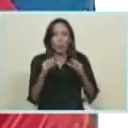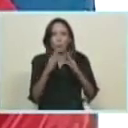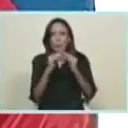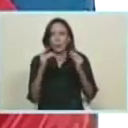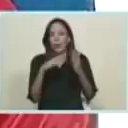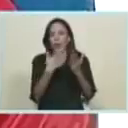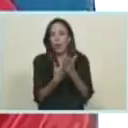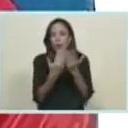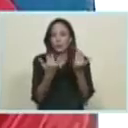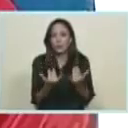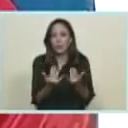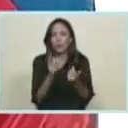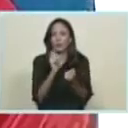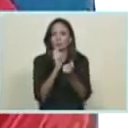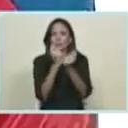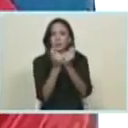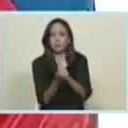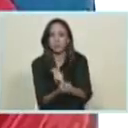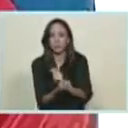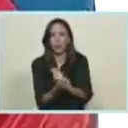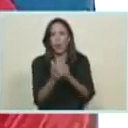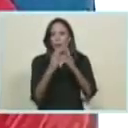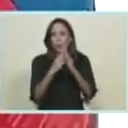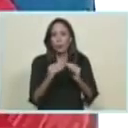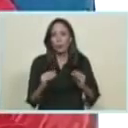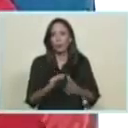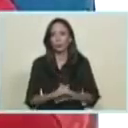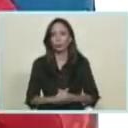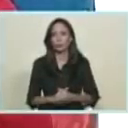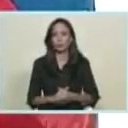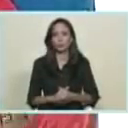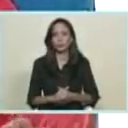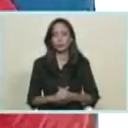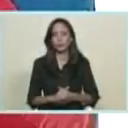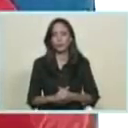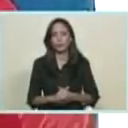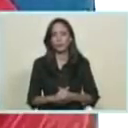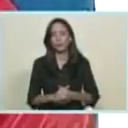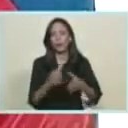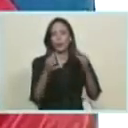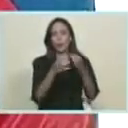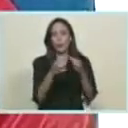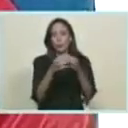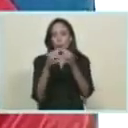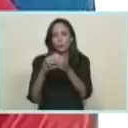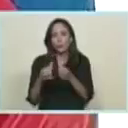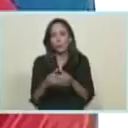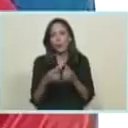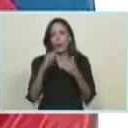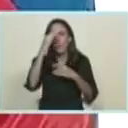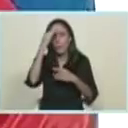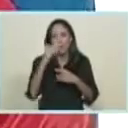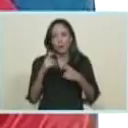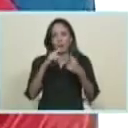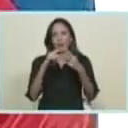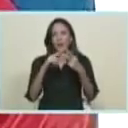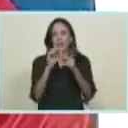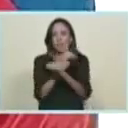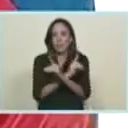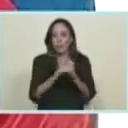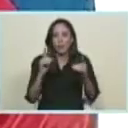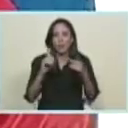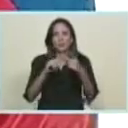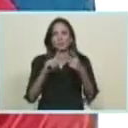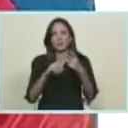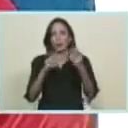Todo el poder político, sea en dictaduras llamadas militares o en dictaduras civiles llamadas democracia, en el siglo XX todo